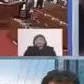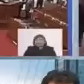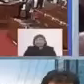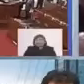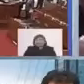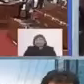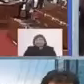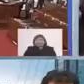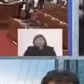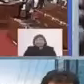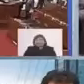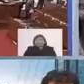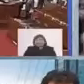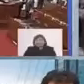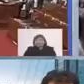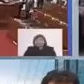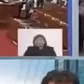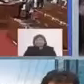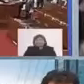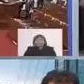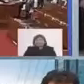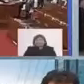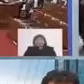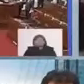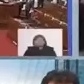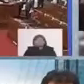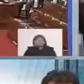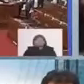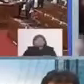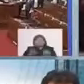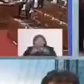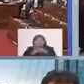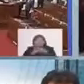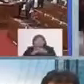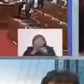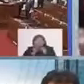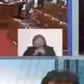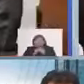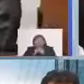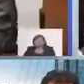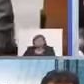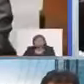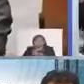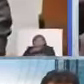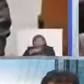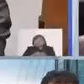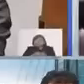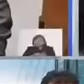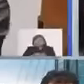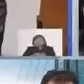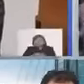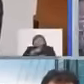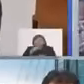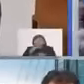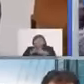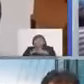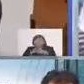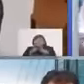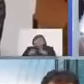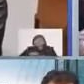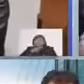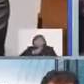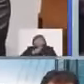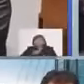mayor oposición a Pedro Castillo hoy proviene de Keiko Fujimori, la hija del expresidente